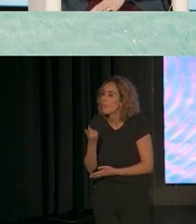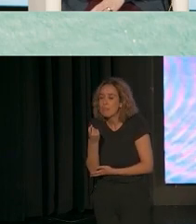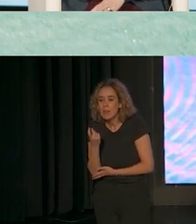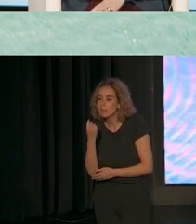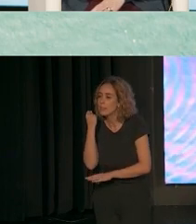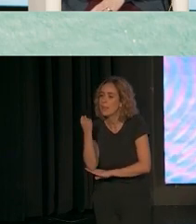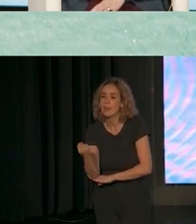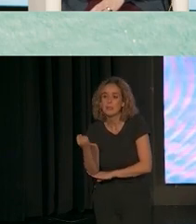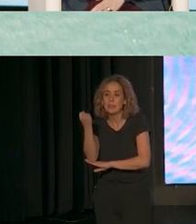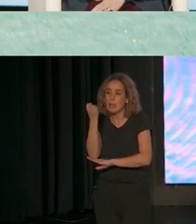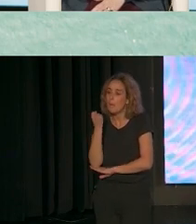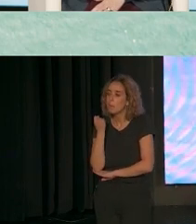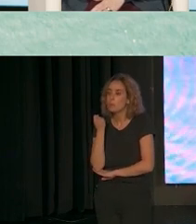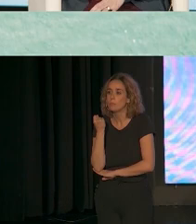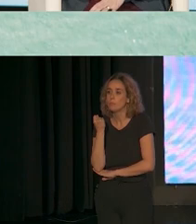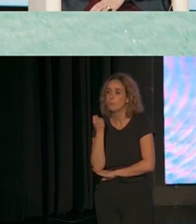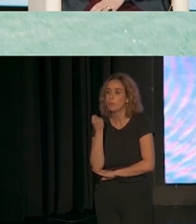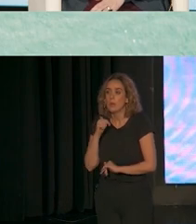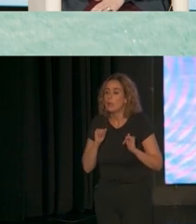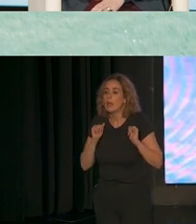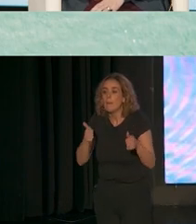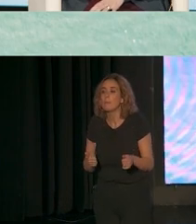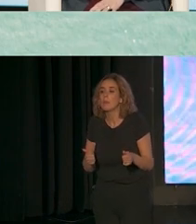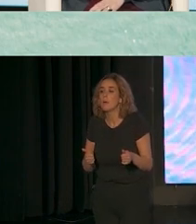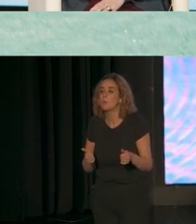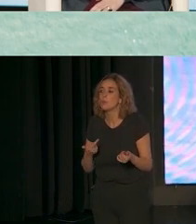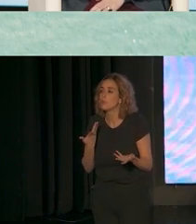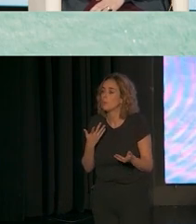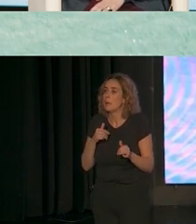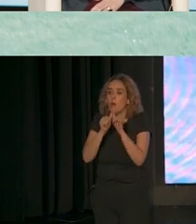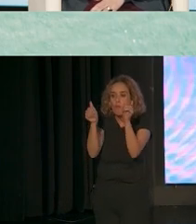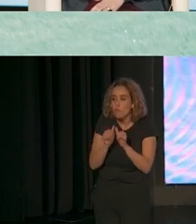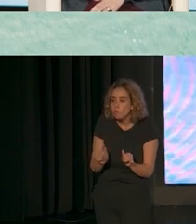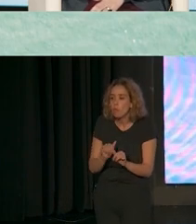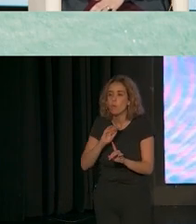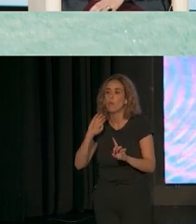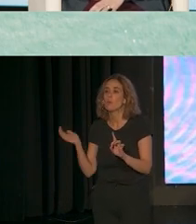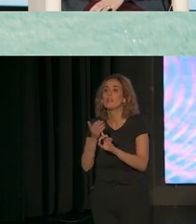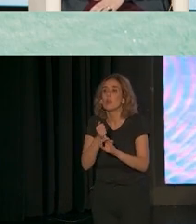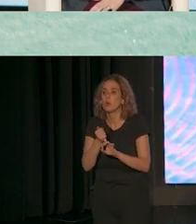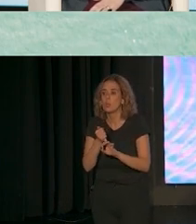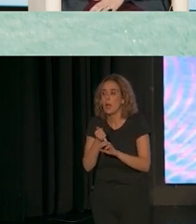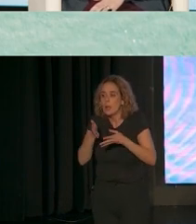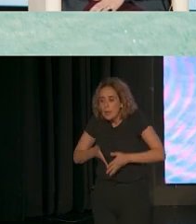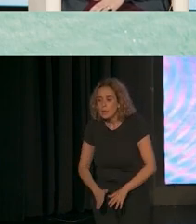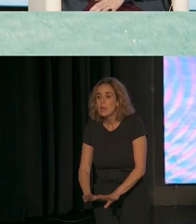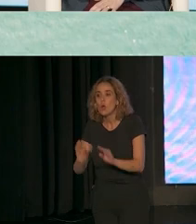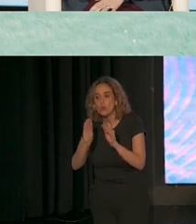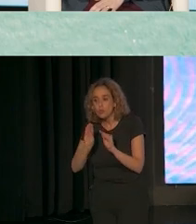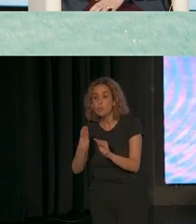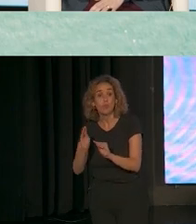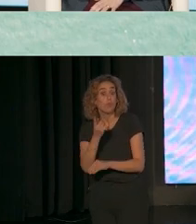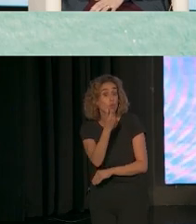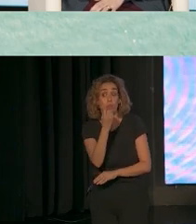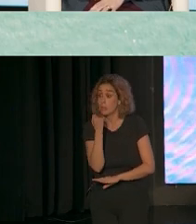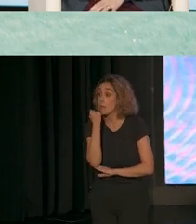necesidades de apoyo y empezamos a encontrar formas, ¿no? Sus hijos también tienen muchas necesidades.